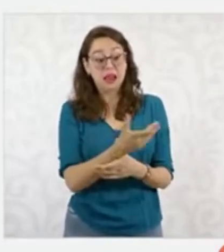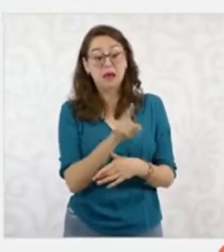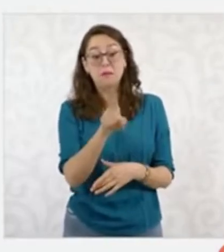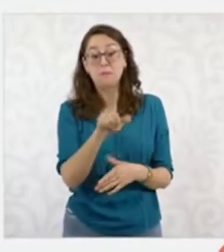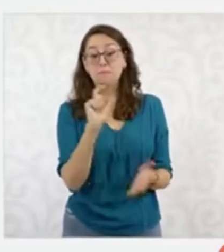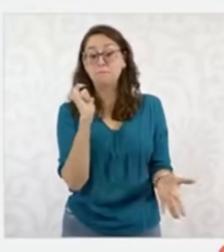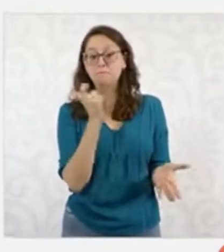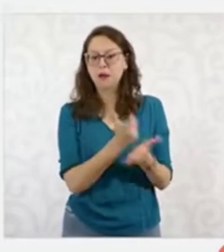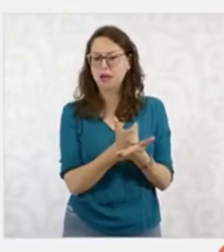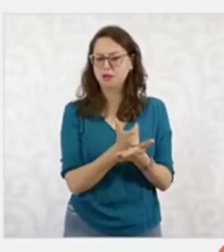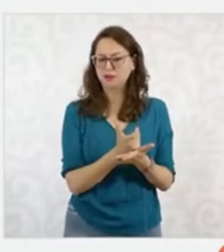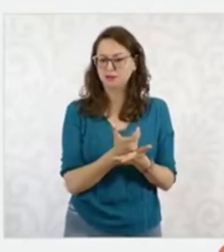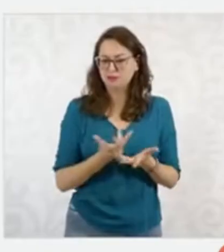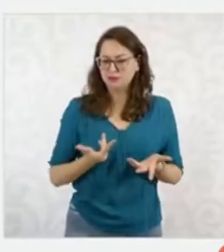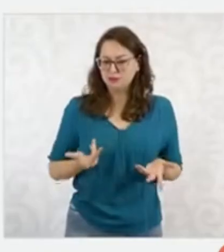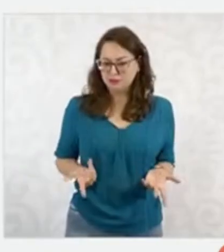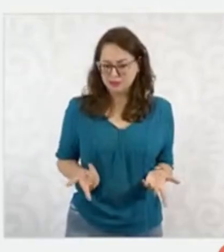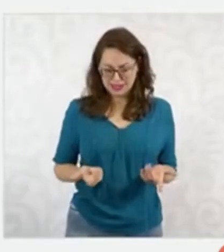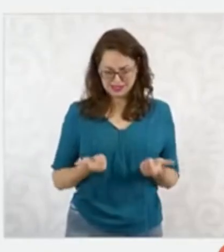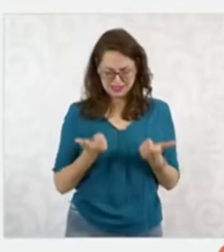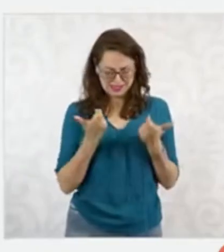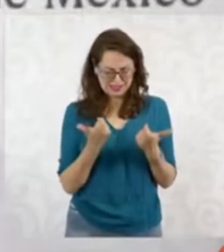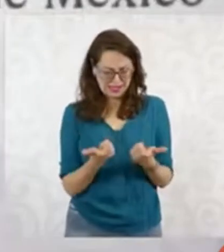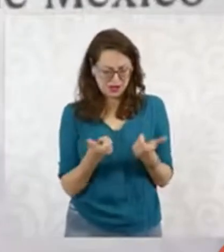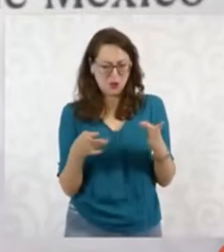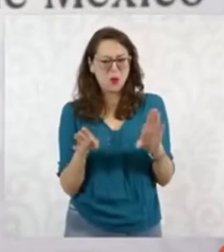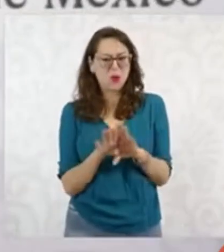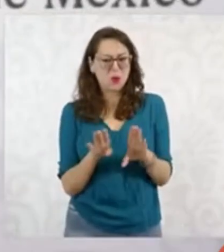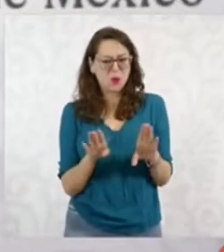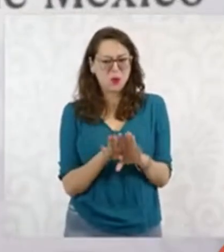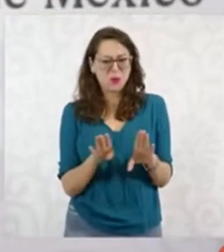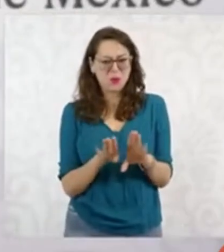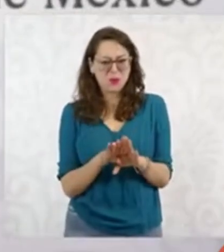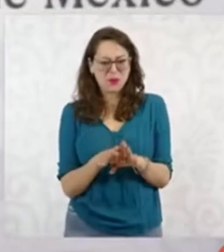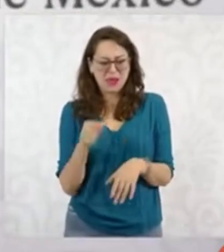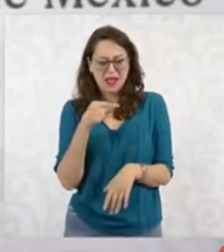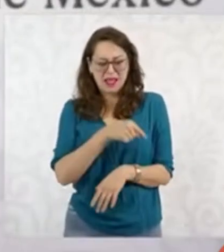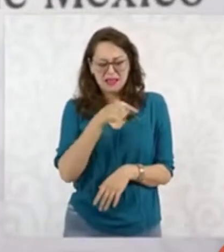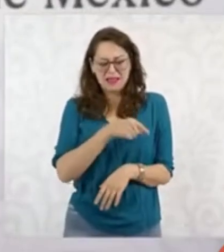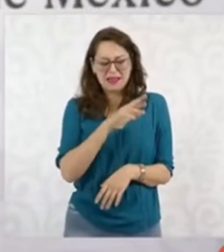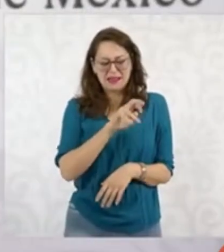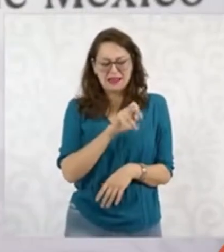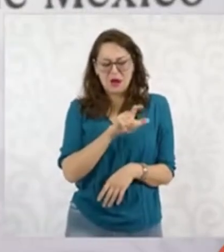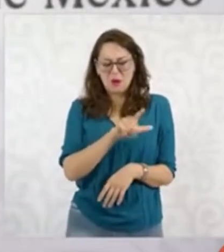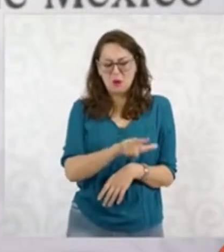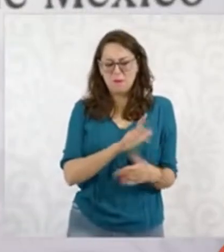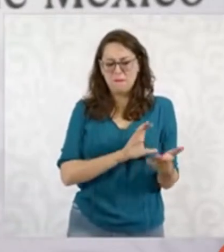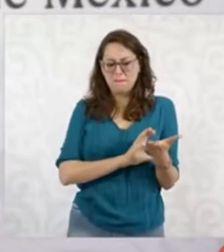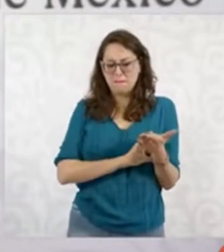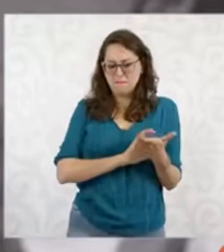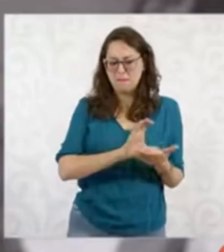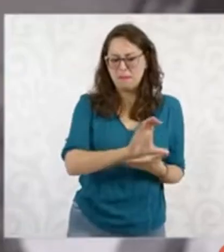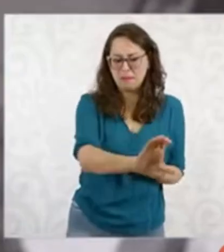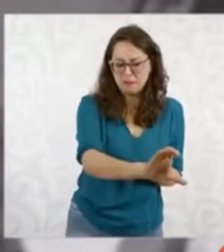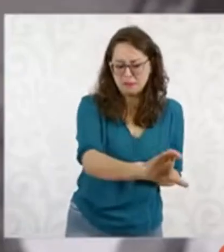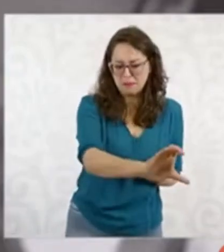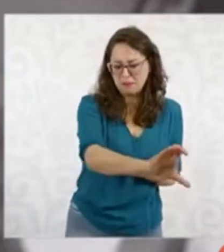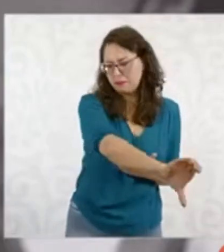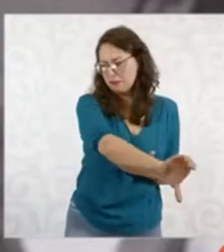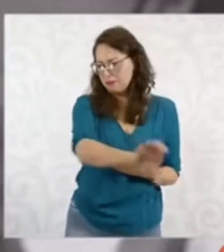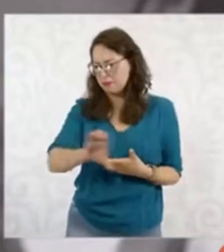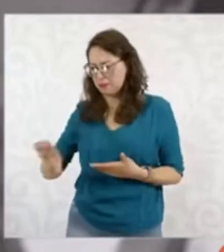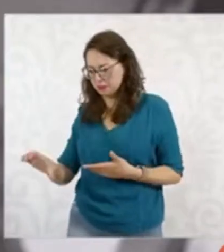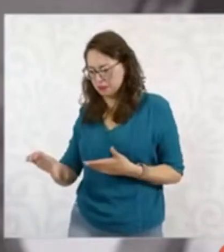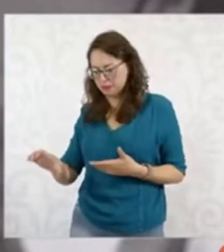fecha los cuestionamientos de dónde salió el recurso que le dio Raúl Salinas de Gortari a Salinas Pliego para comprar la